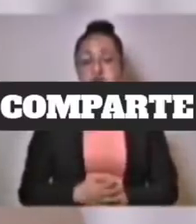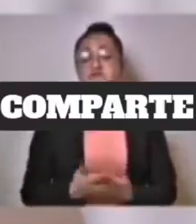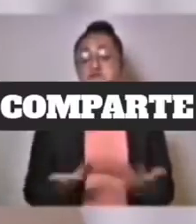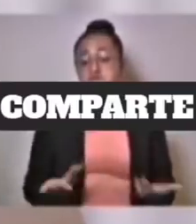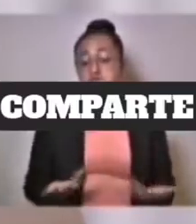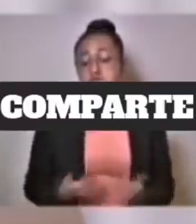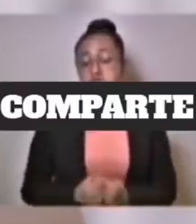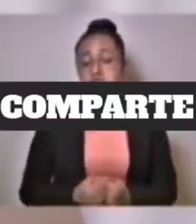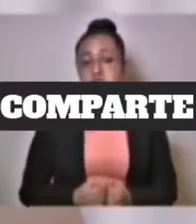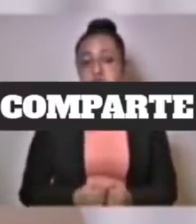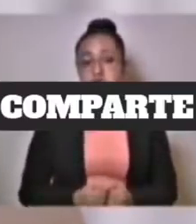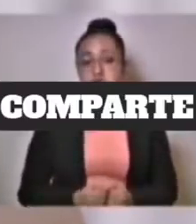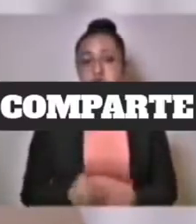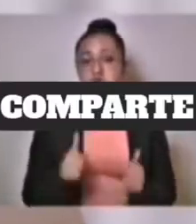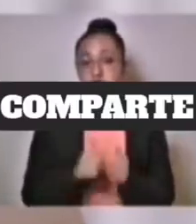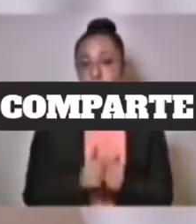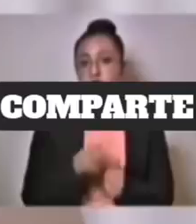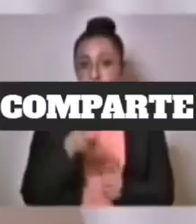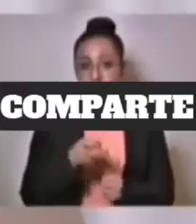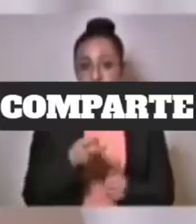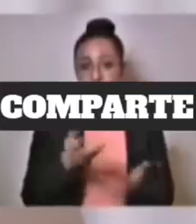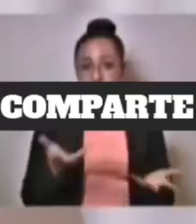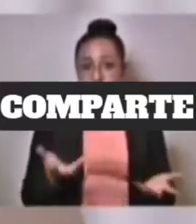eso habríamos